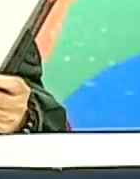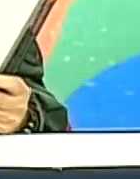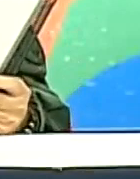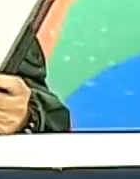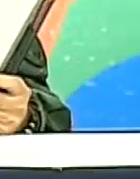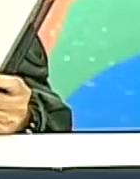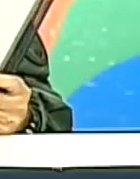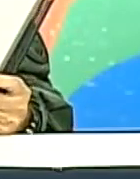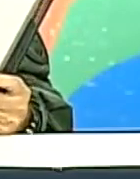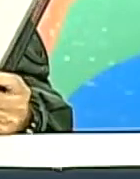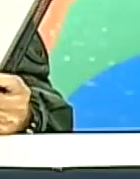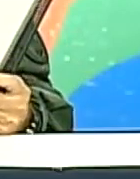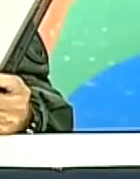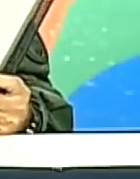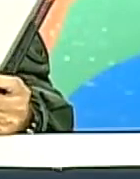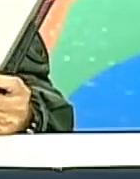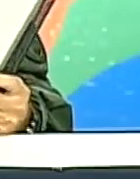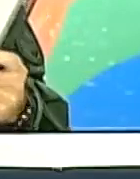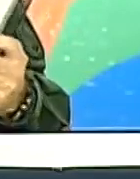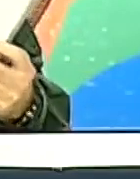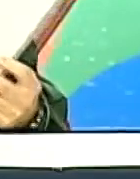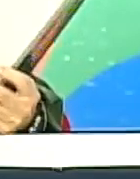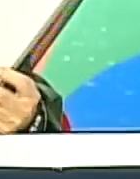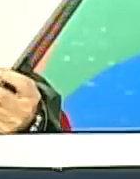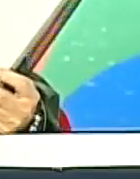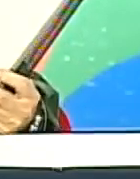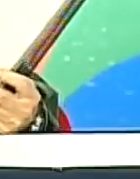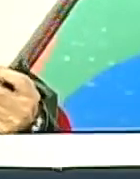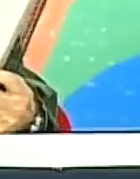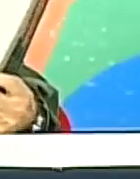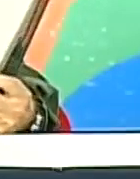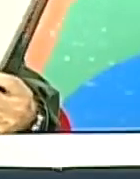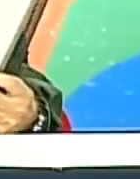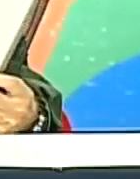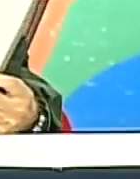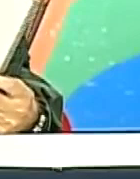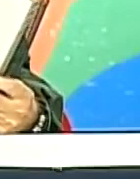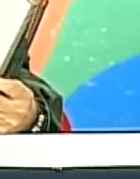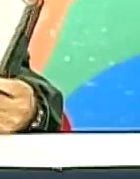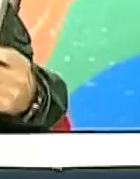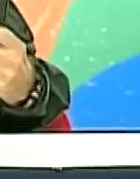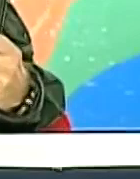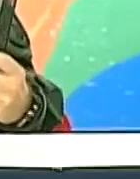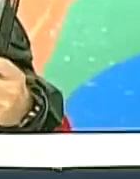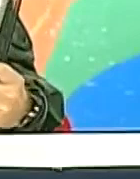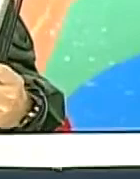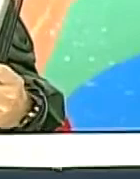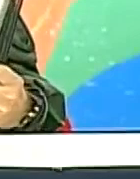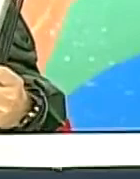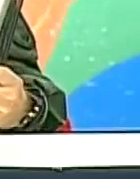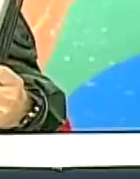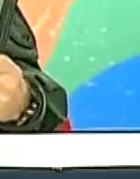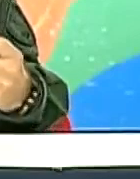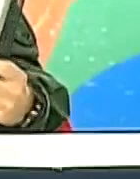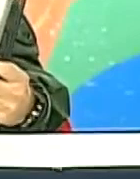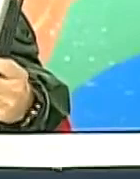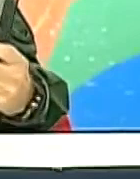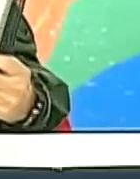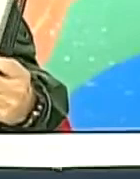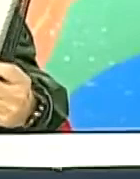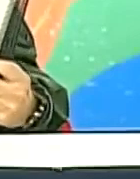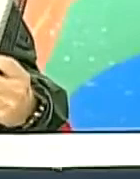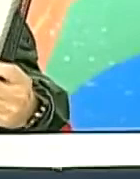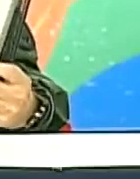refleja en este manual es precisamente los conceptos básicos de mantenimiento, los principios. Y creo